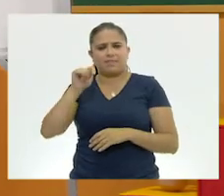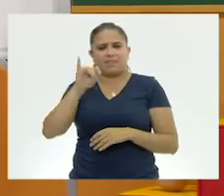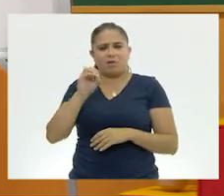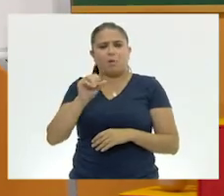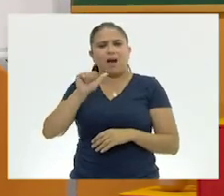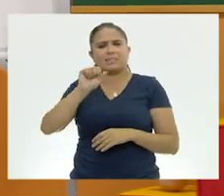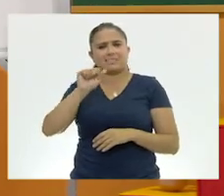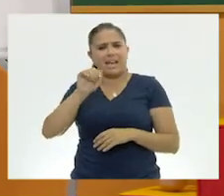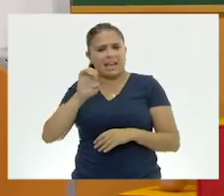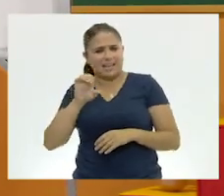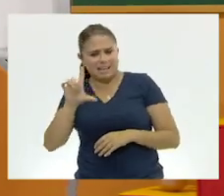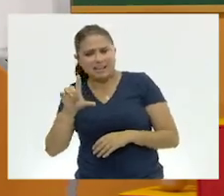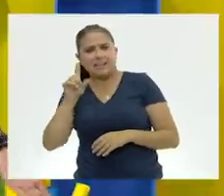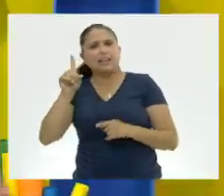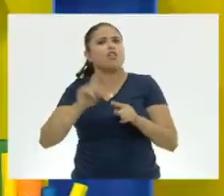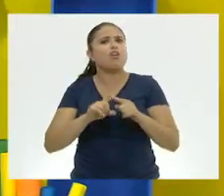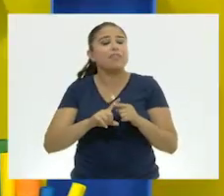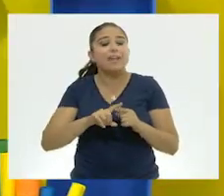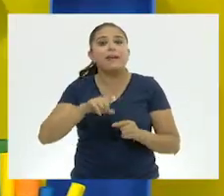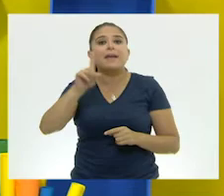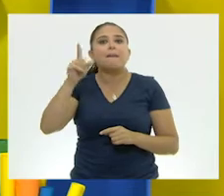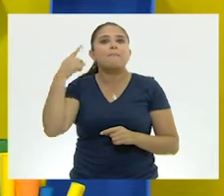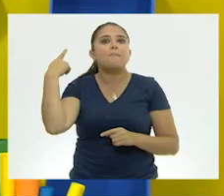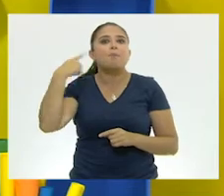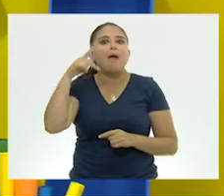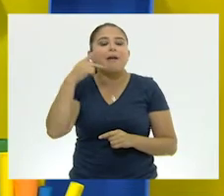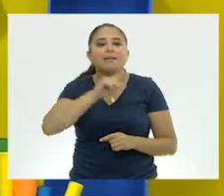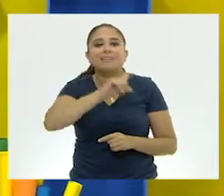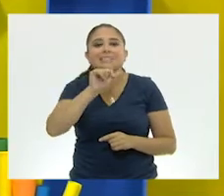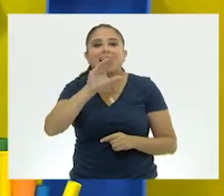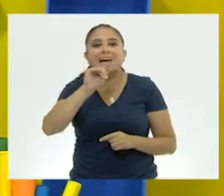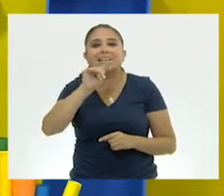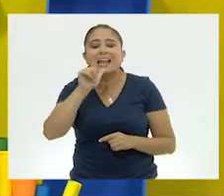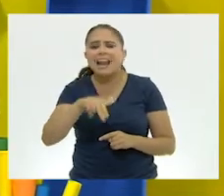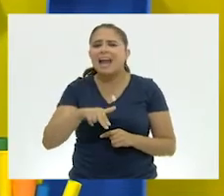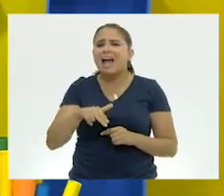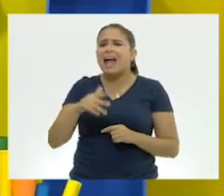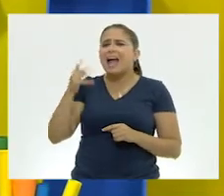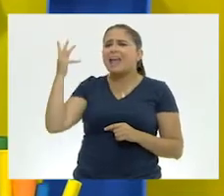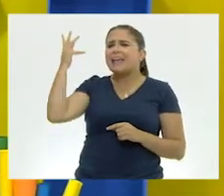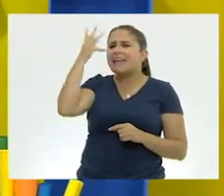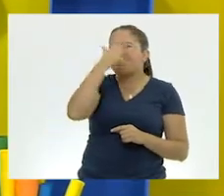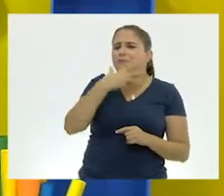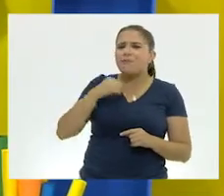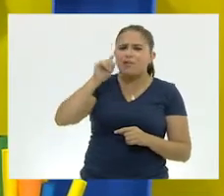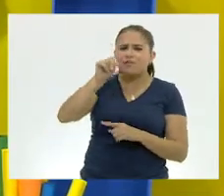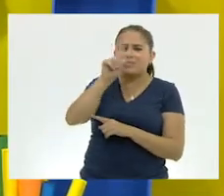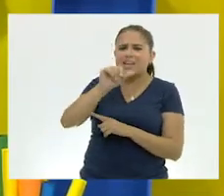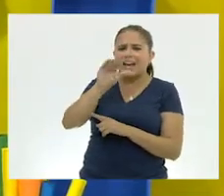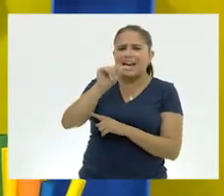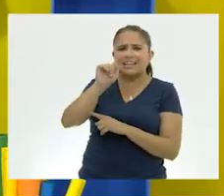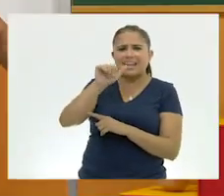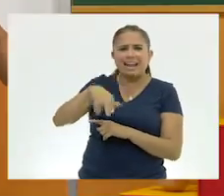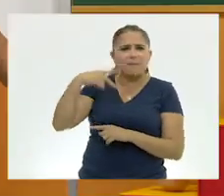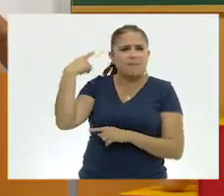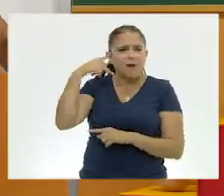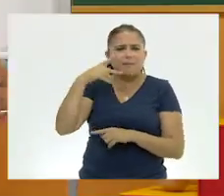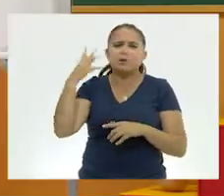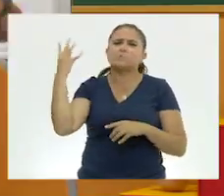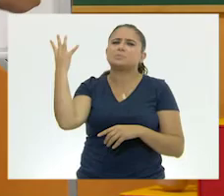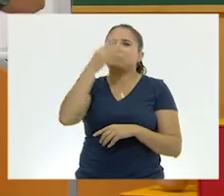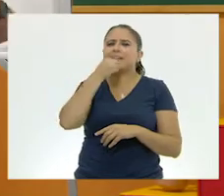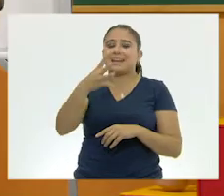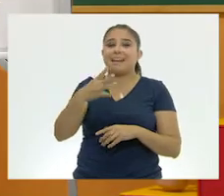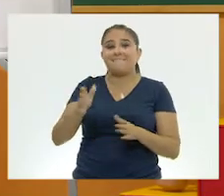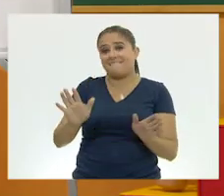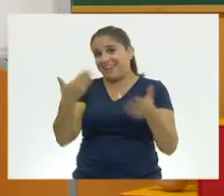quiero llegar! ¿Dónde es? Está en Zacatlán de las Manzanas, Puebla. ¡Qué bonito Zacatlán de las Manzanas! Sí, está extraordinario. Así